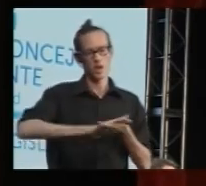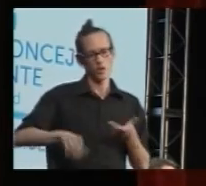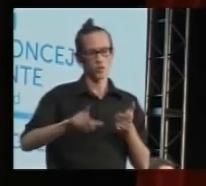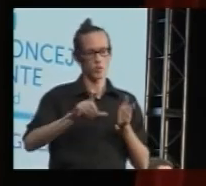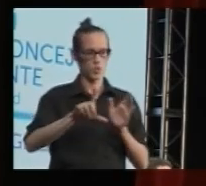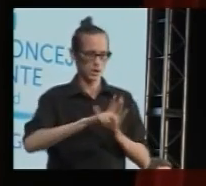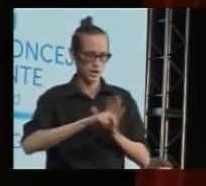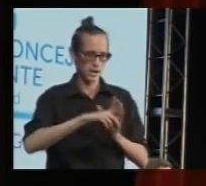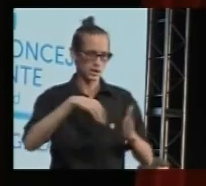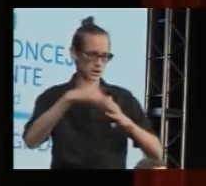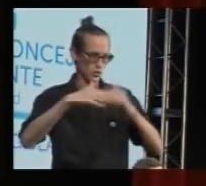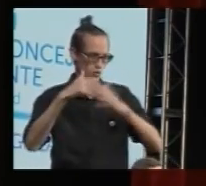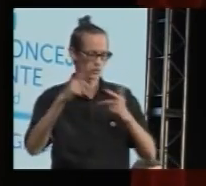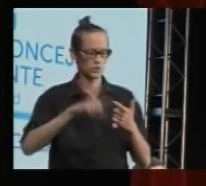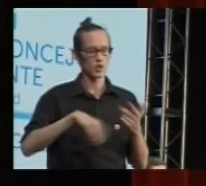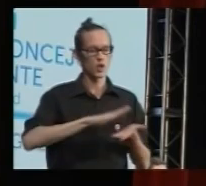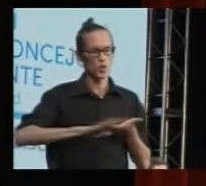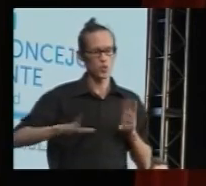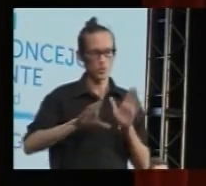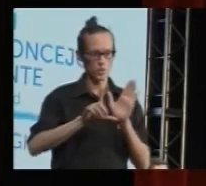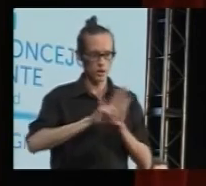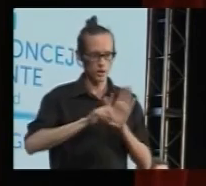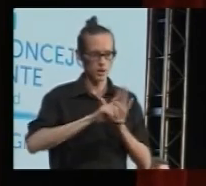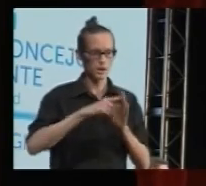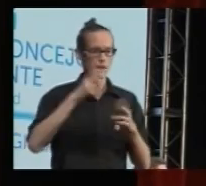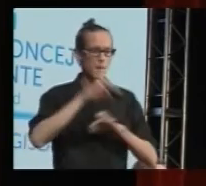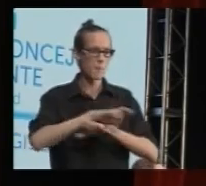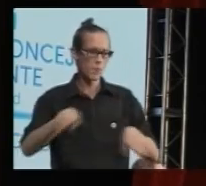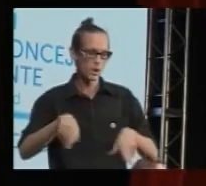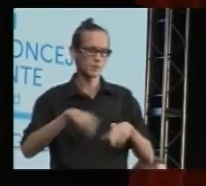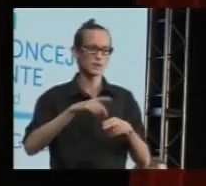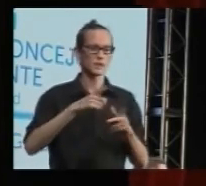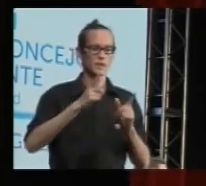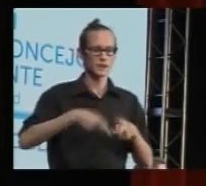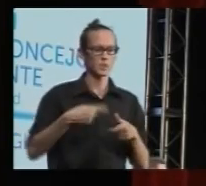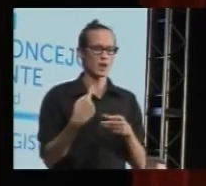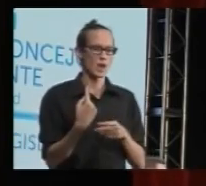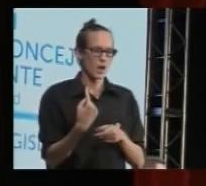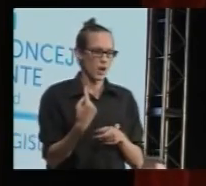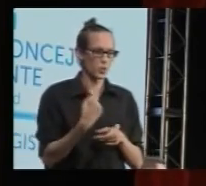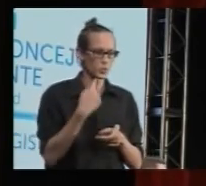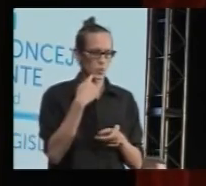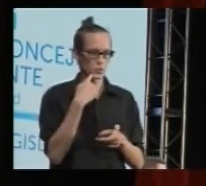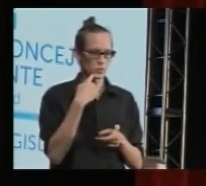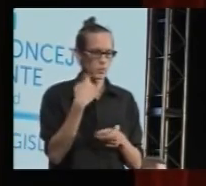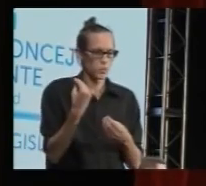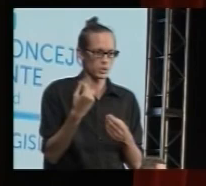edificación, un nuevo código de planeamiento y la autonomía municipal. Autonomía